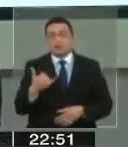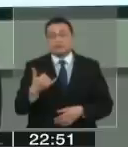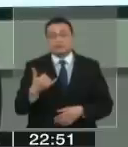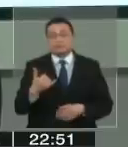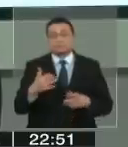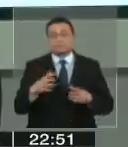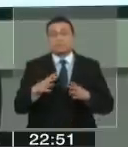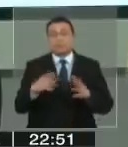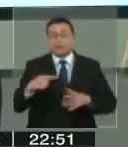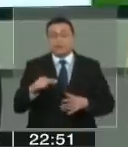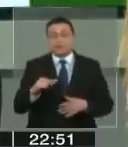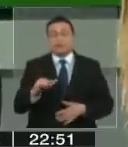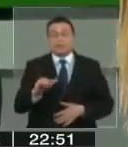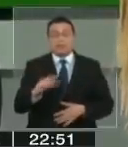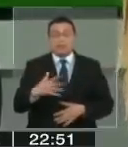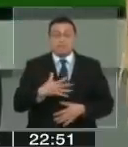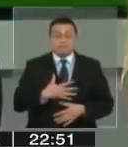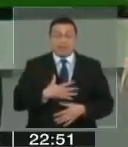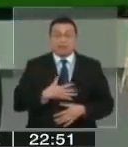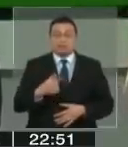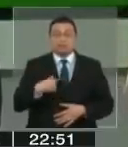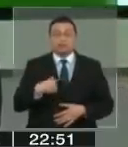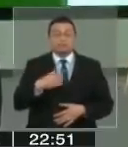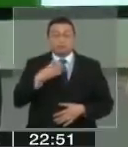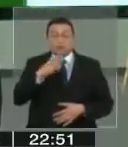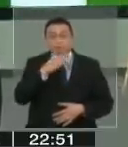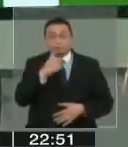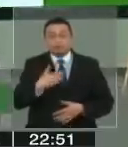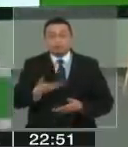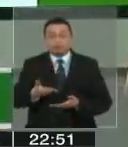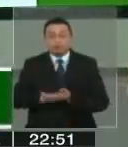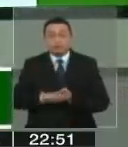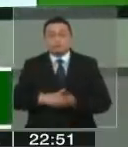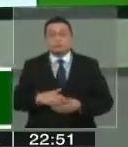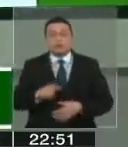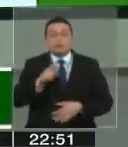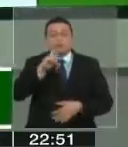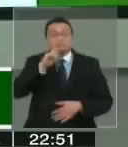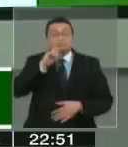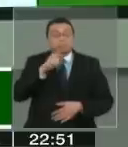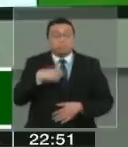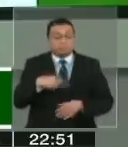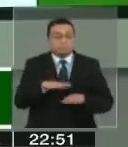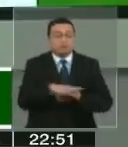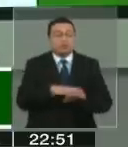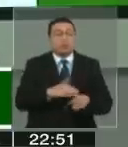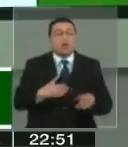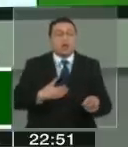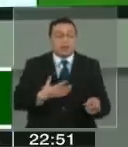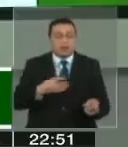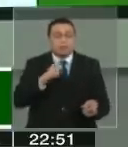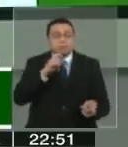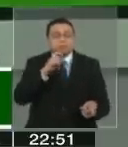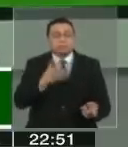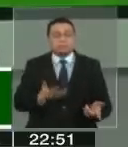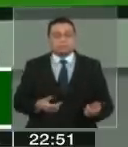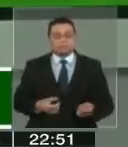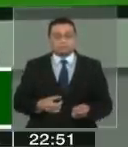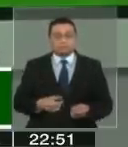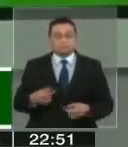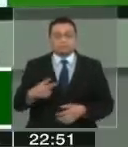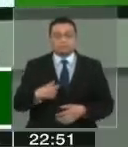Y lo más, el miedo que tengo es cuando yo no esté. ¿Quién va a estar con Valentina? Sofía. No